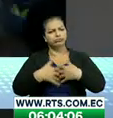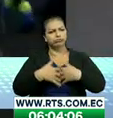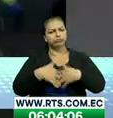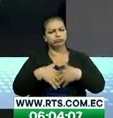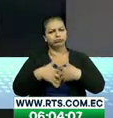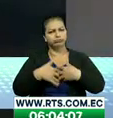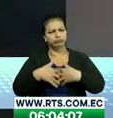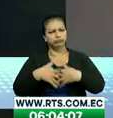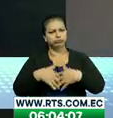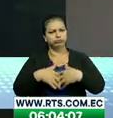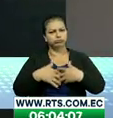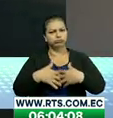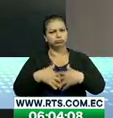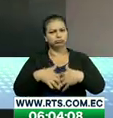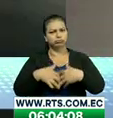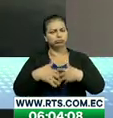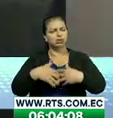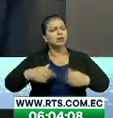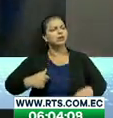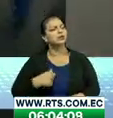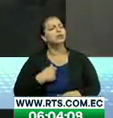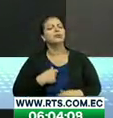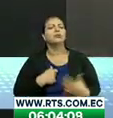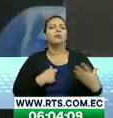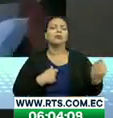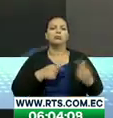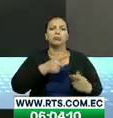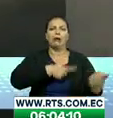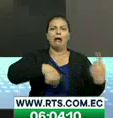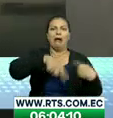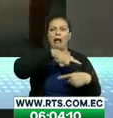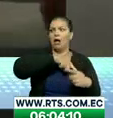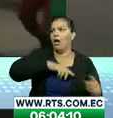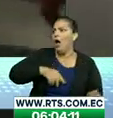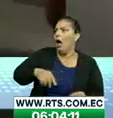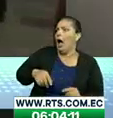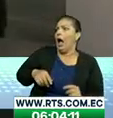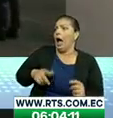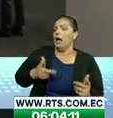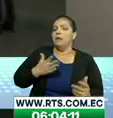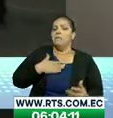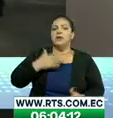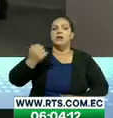Negro. Se quema un negro. Está quemado, pues. No, es un negro. Un carro.